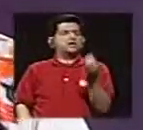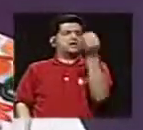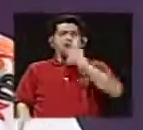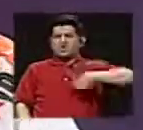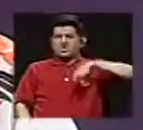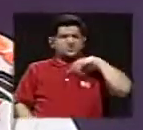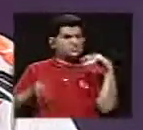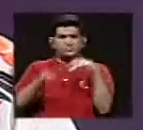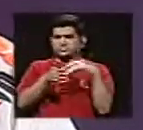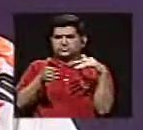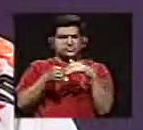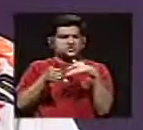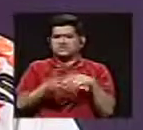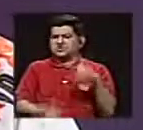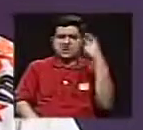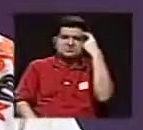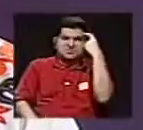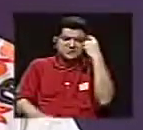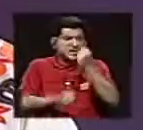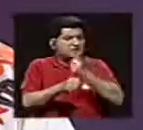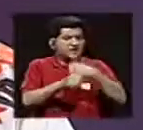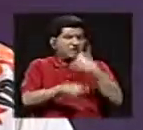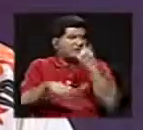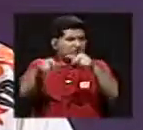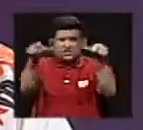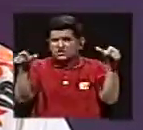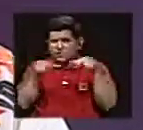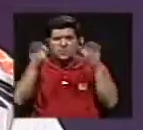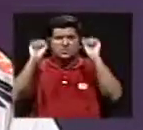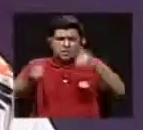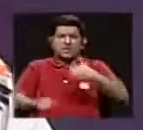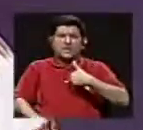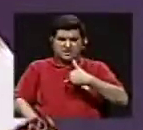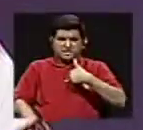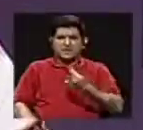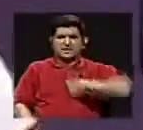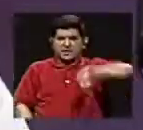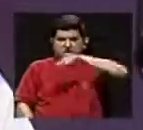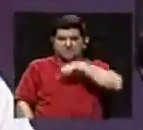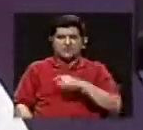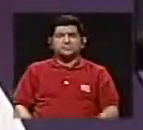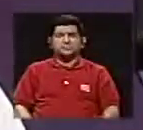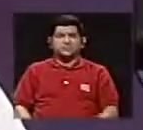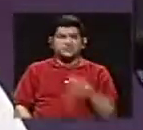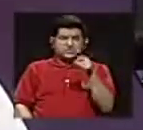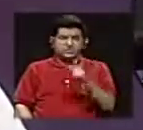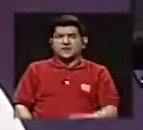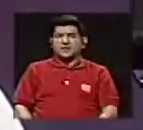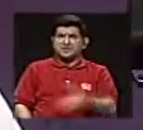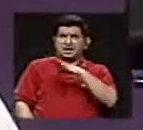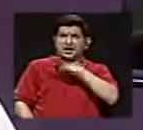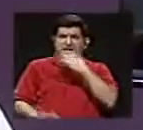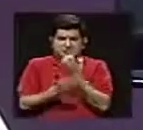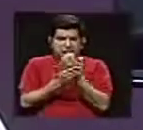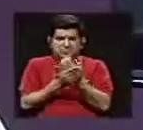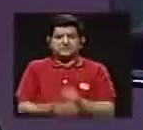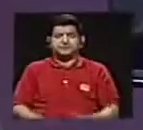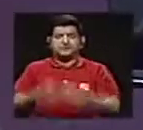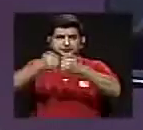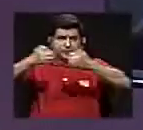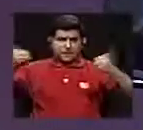hemos estudiado para ir a trabajar a otro lugar para ganarnos nuestro pan de cada día. Aparte de